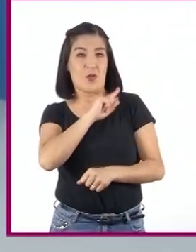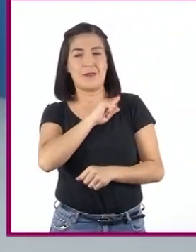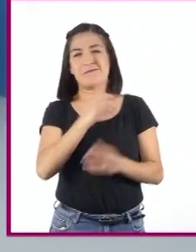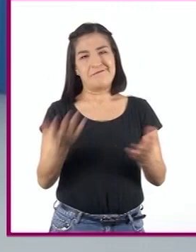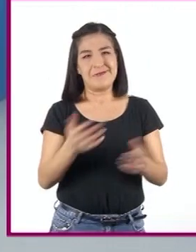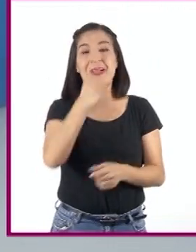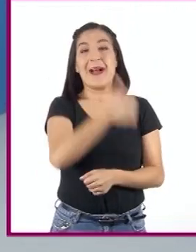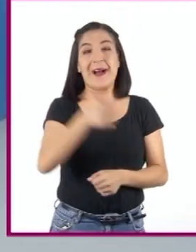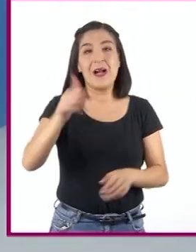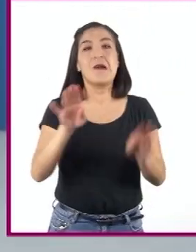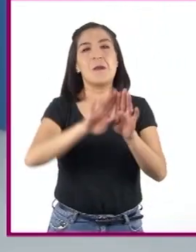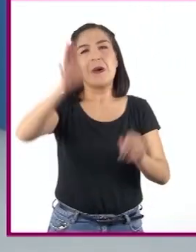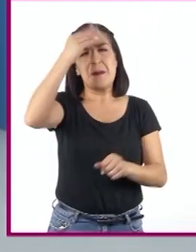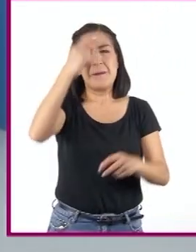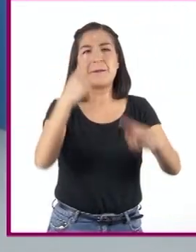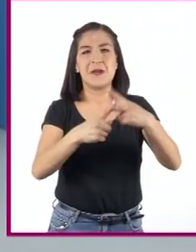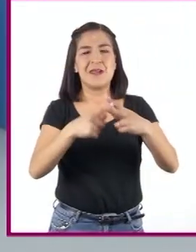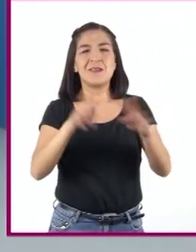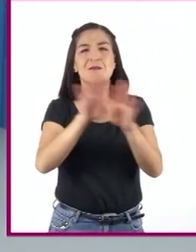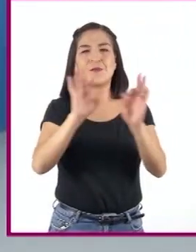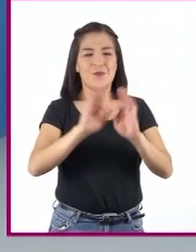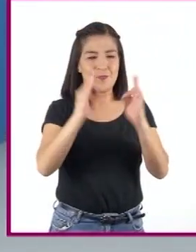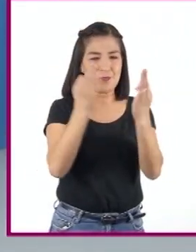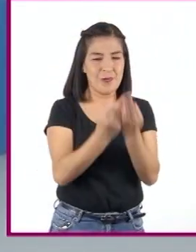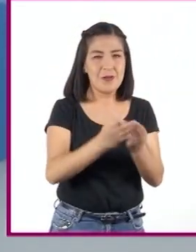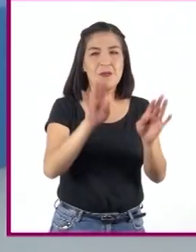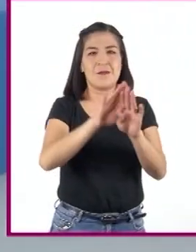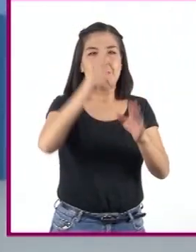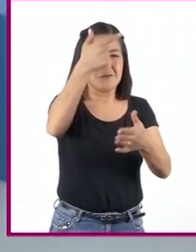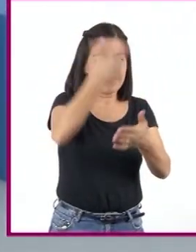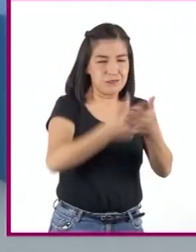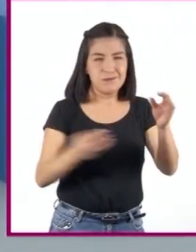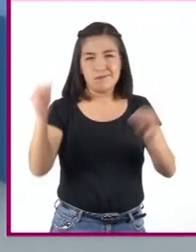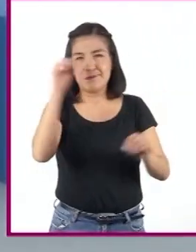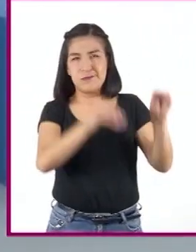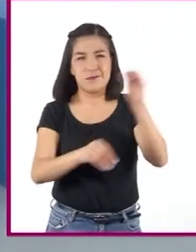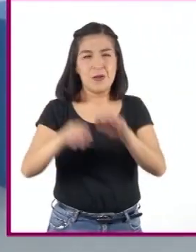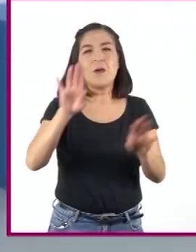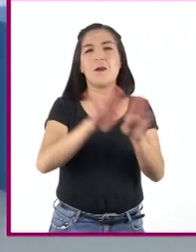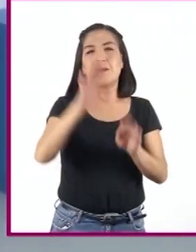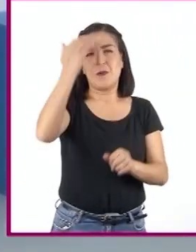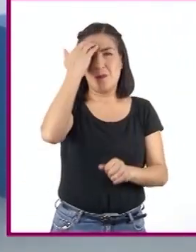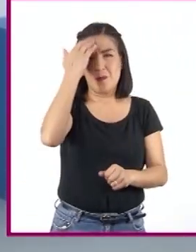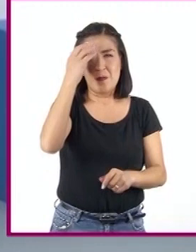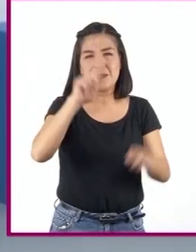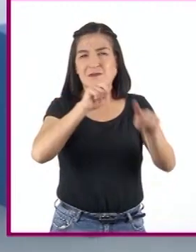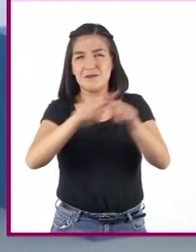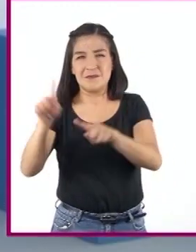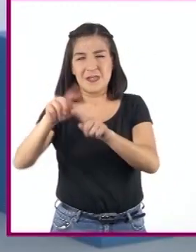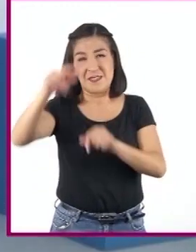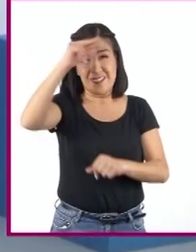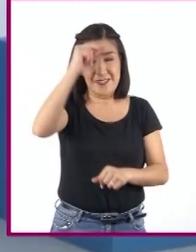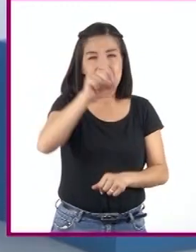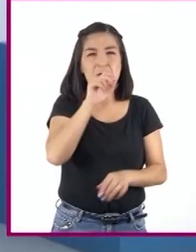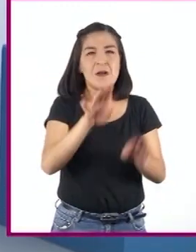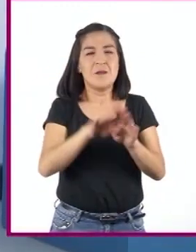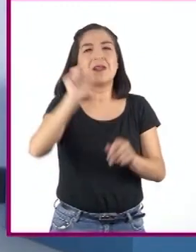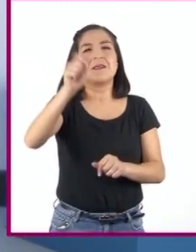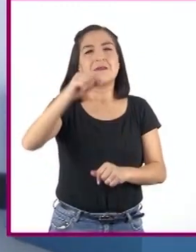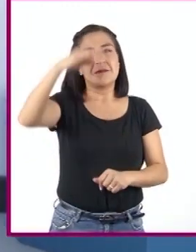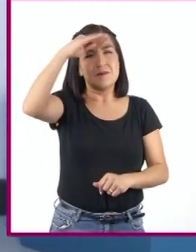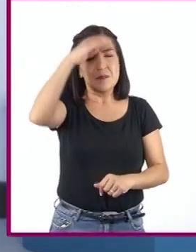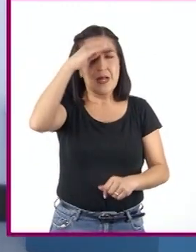aprendizaje matemático forma parte de una estructura, de un repertorio de habilidades y conocimientos que promueven el pensamiento lógico